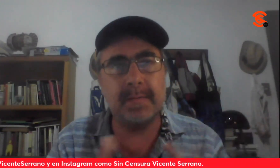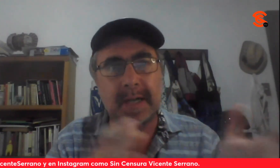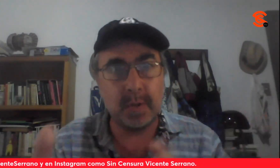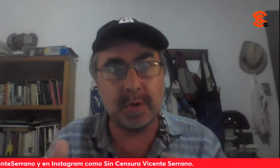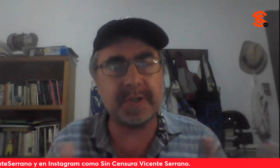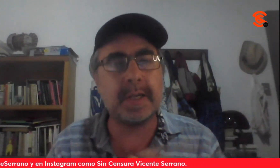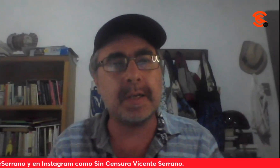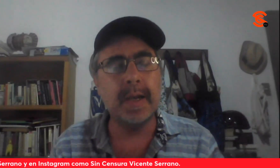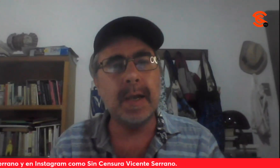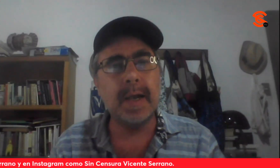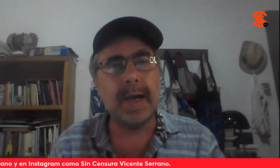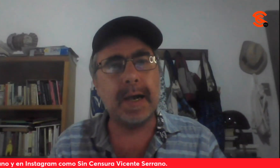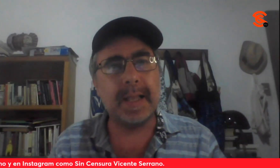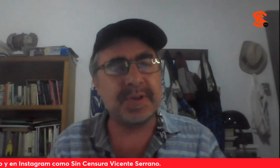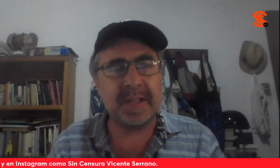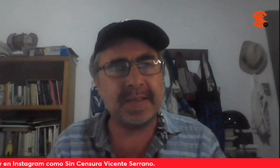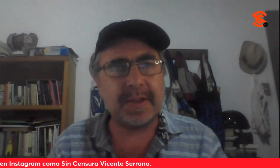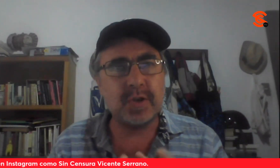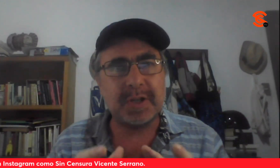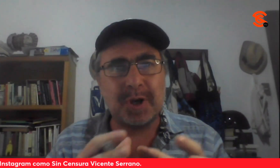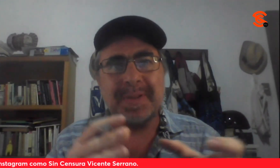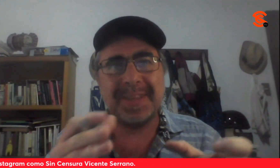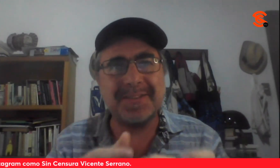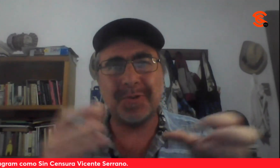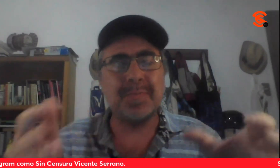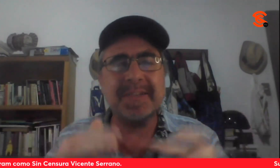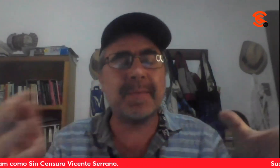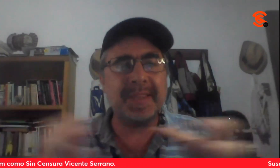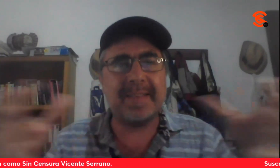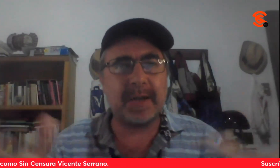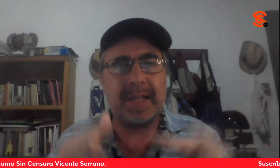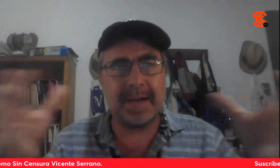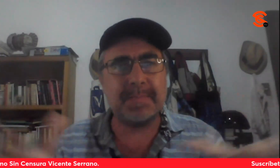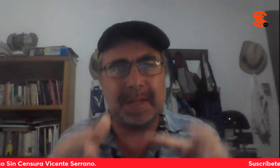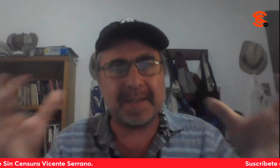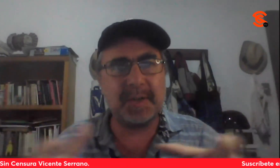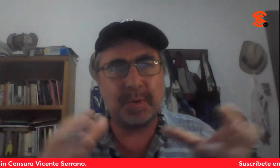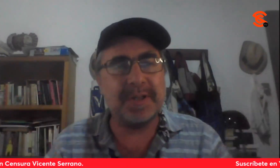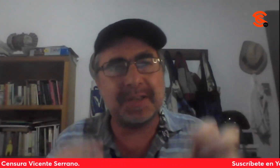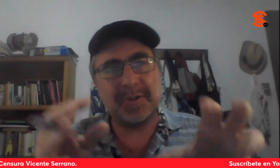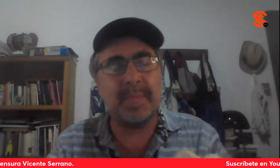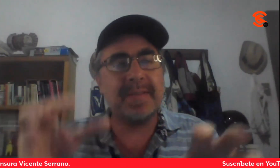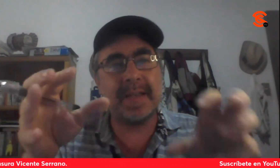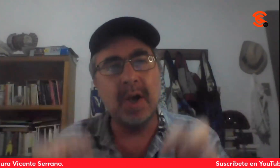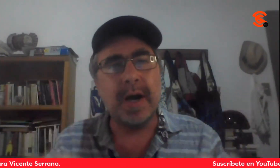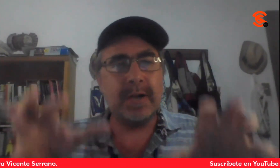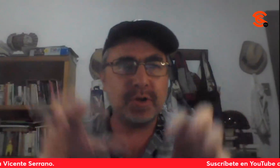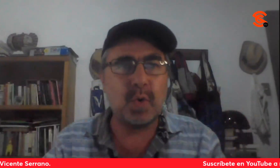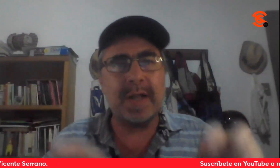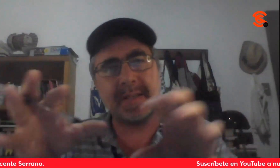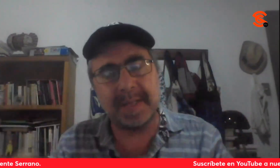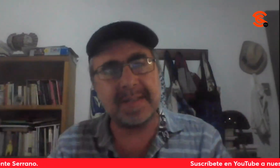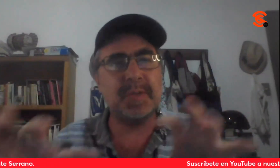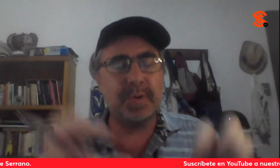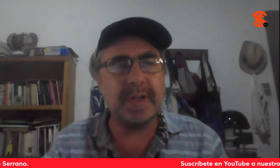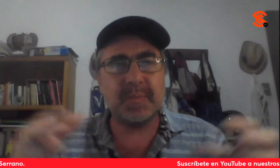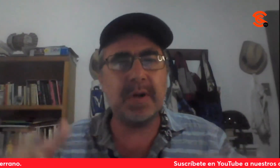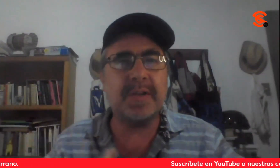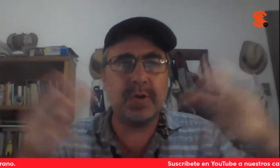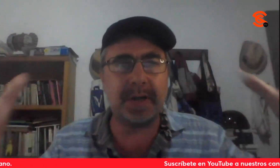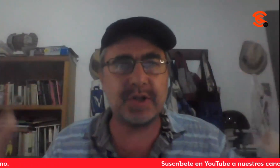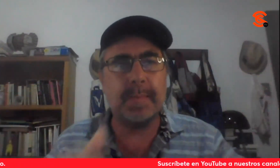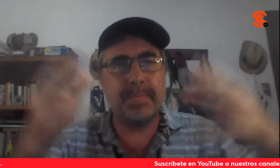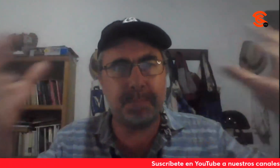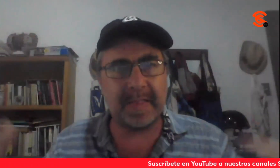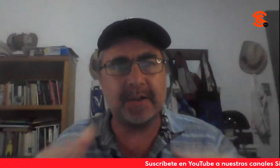En 2014, el presidente ha dicho que solamente han sido, básicamente la teoría de las manzanas podridas, que solamente hay unas cuantas manzanas